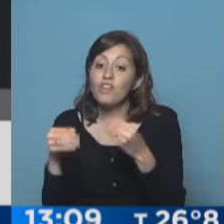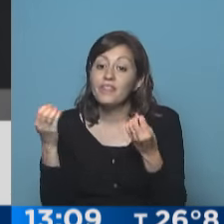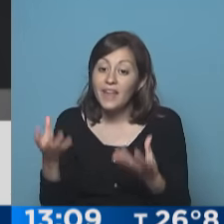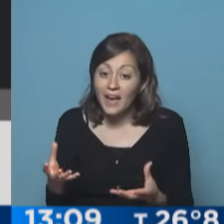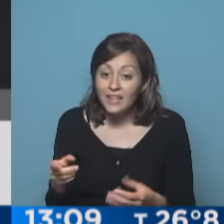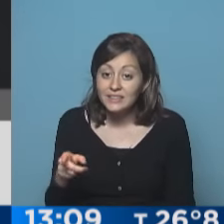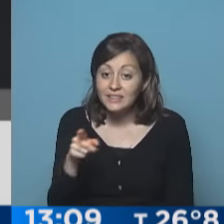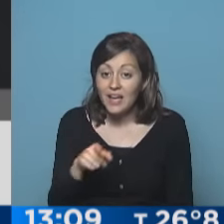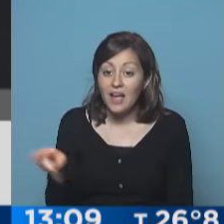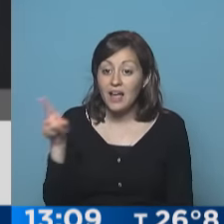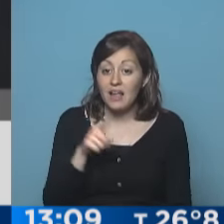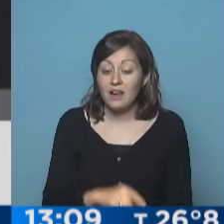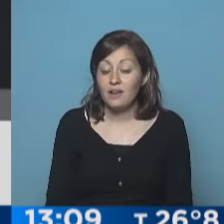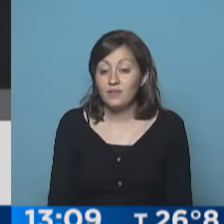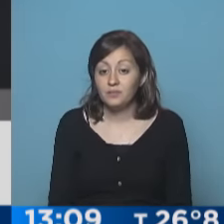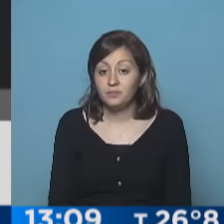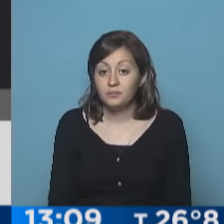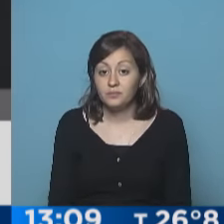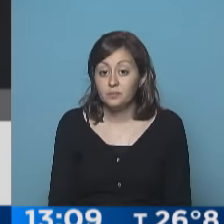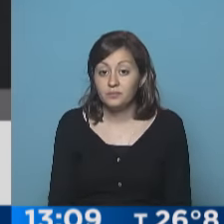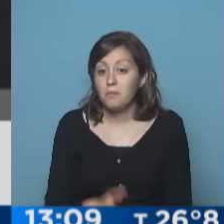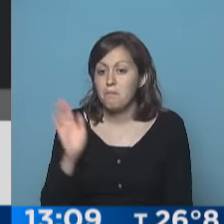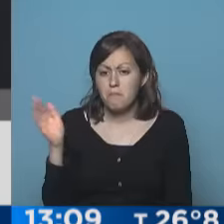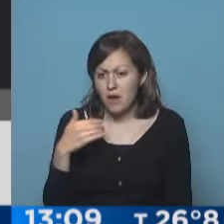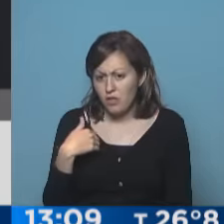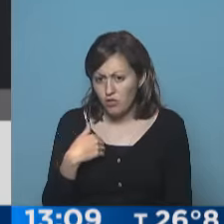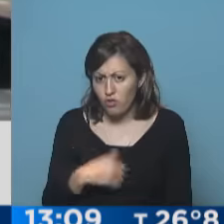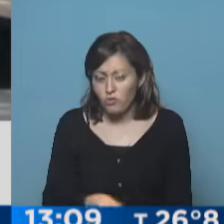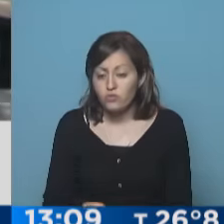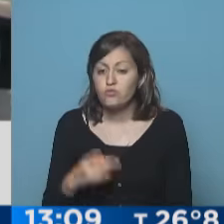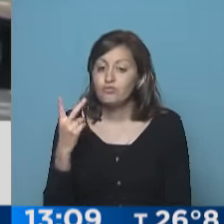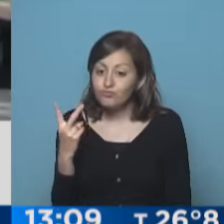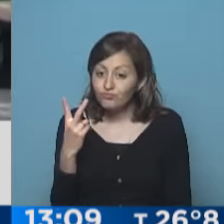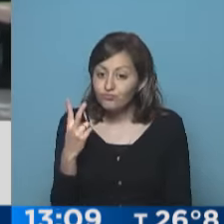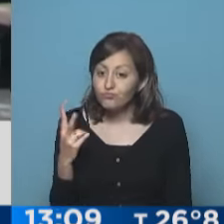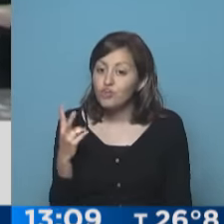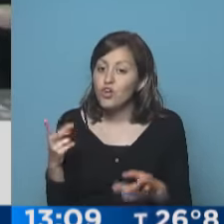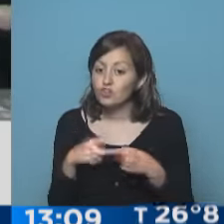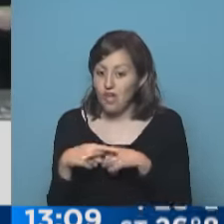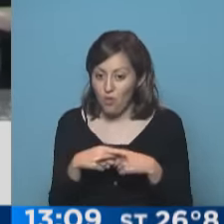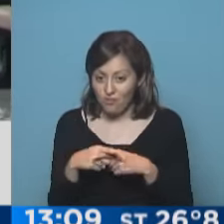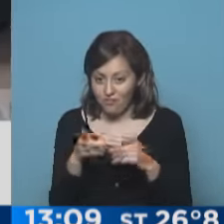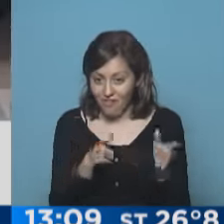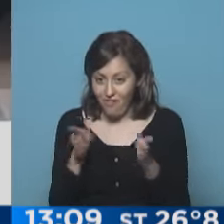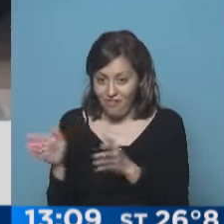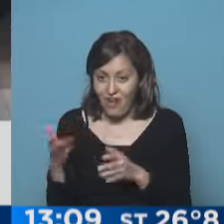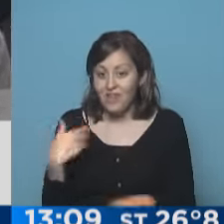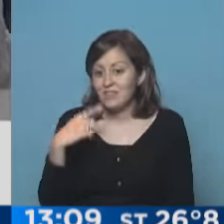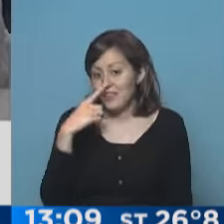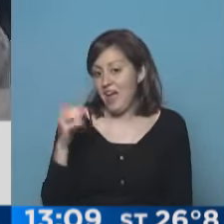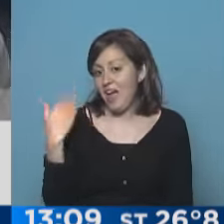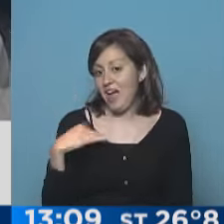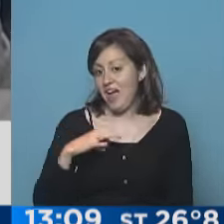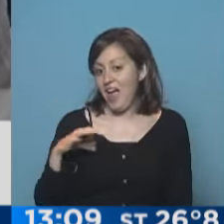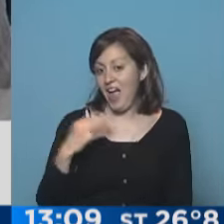ese sumamente importantes no de de políticas para todo el país hay dos perfiles de de discusiones que se dieron en el parlamento en estos últimos años que